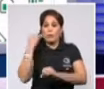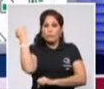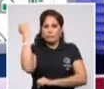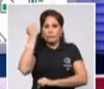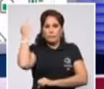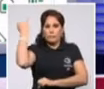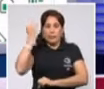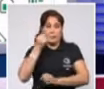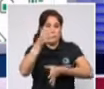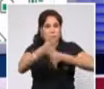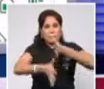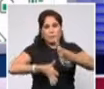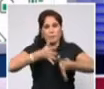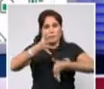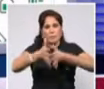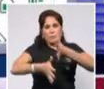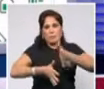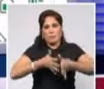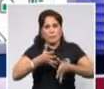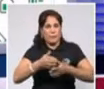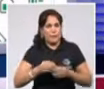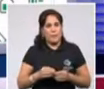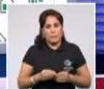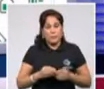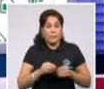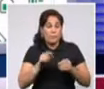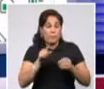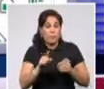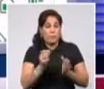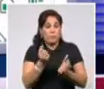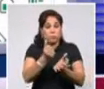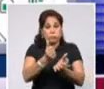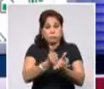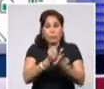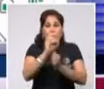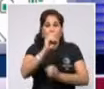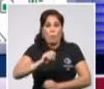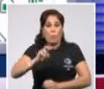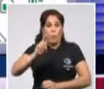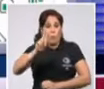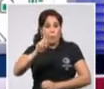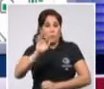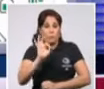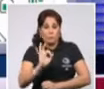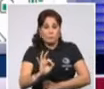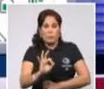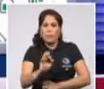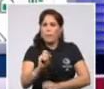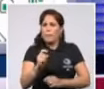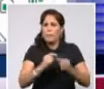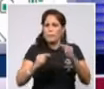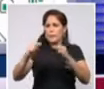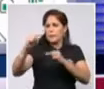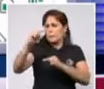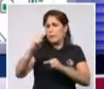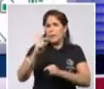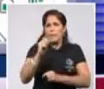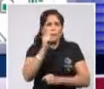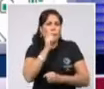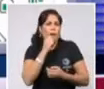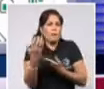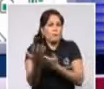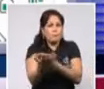Internacional de la Lengua de Señas, que fue instituido por la Organización de Naciones Unidas fundamentalmente para facilitar